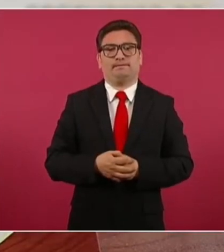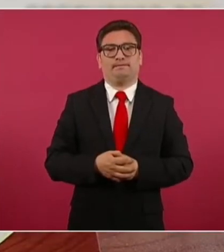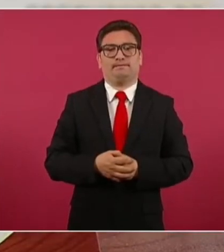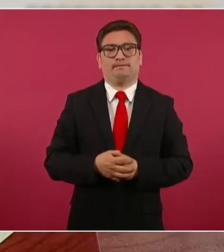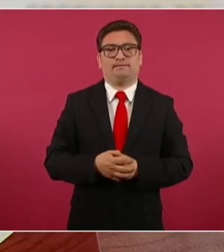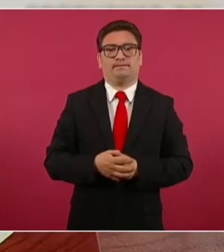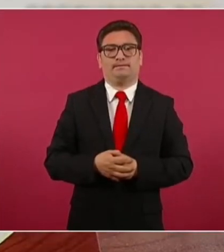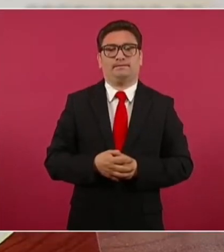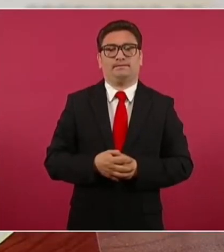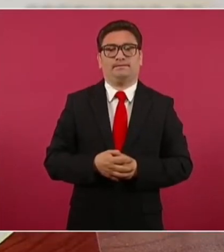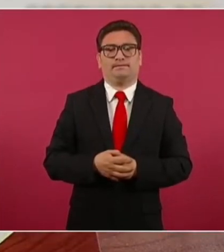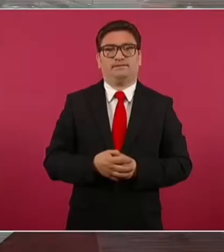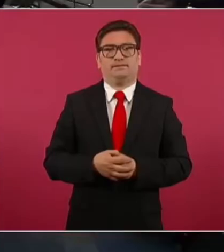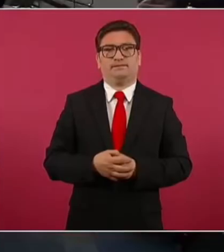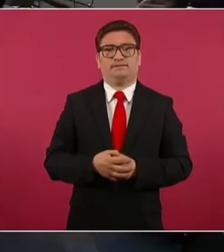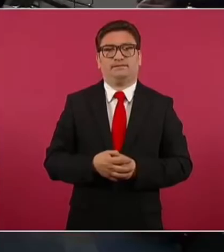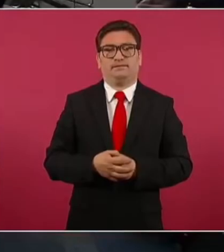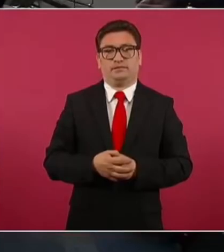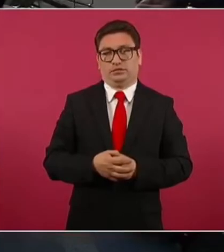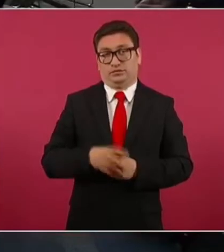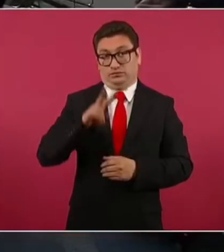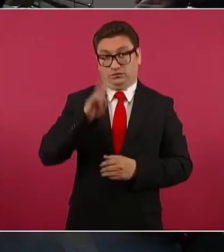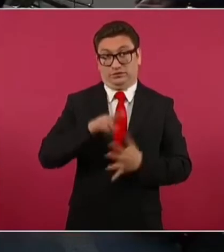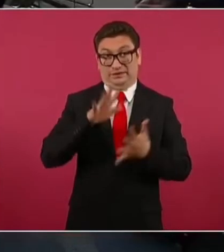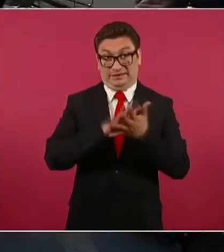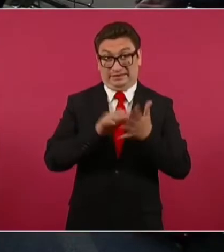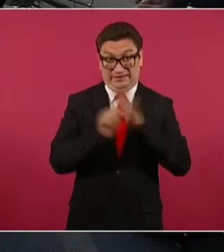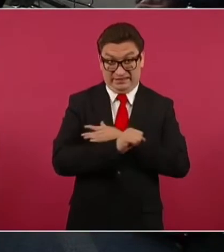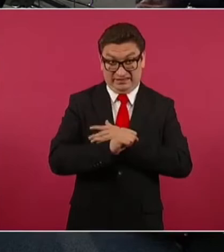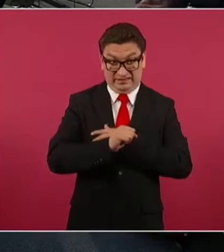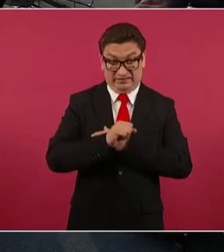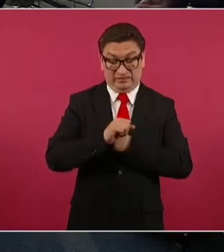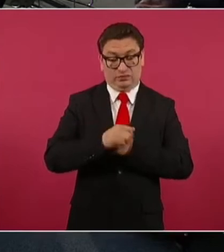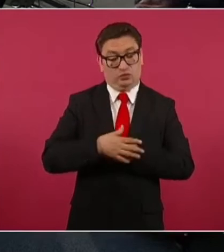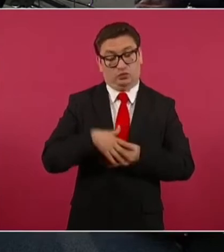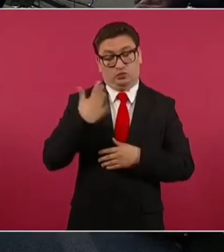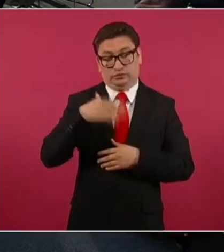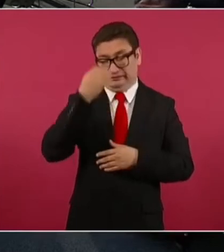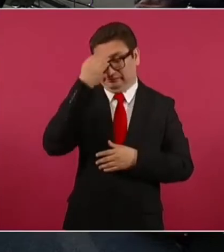No es lo más agradable estar en la cárcel, ¿no? Pero